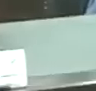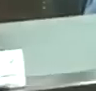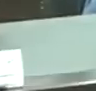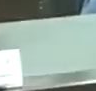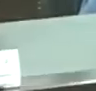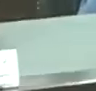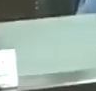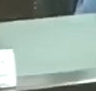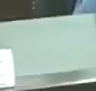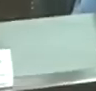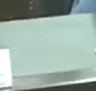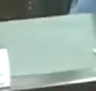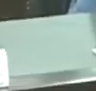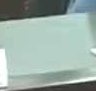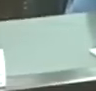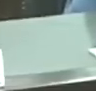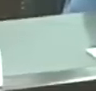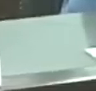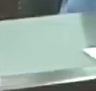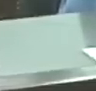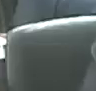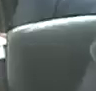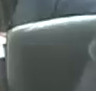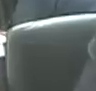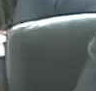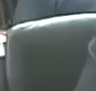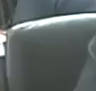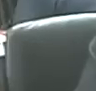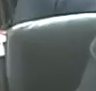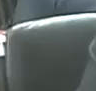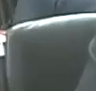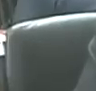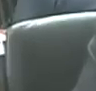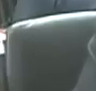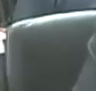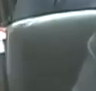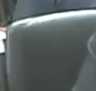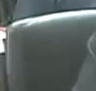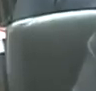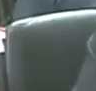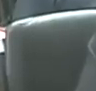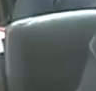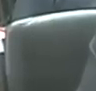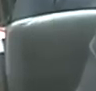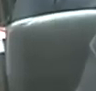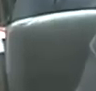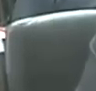¿Cuándo en este país se castigaba la corrupción en la Cuarta República? ¿Cuándo?